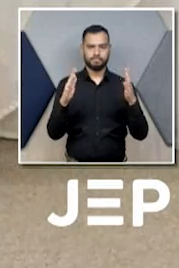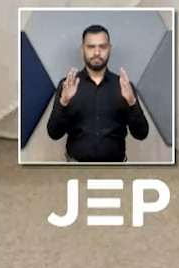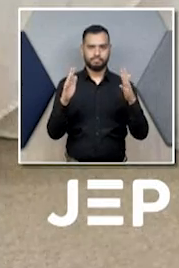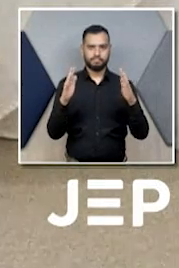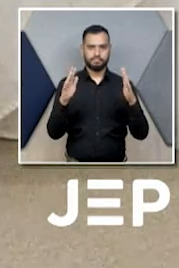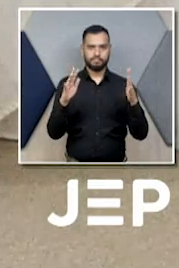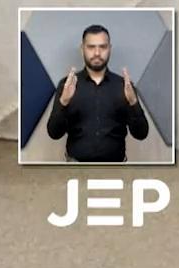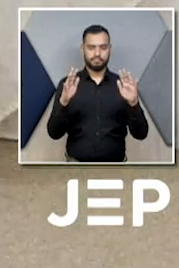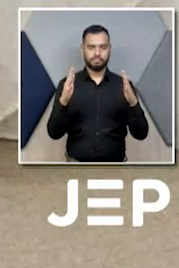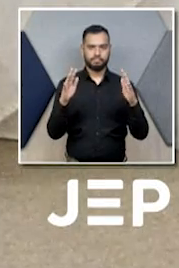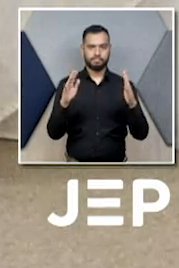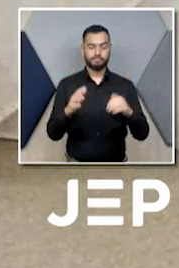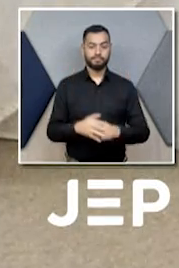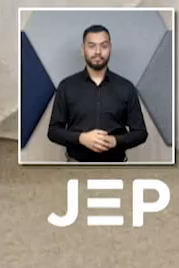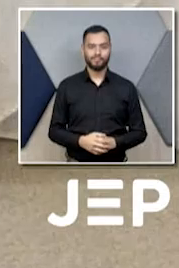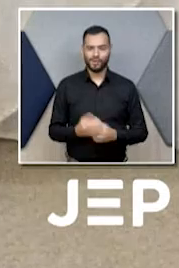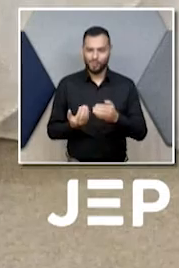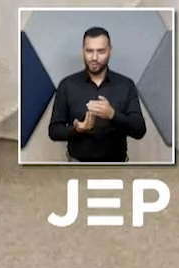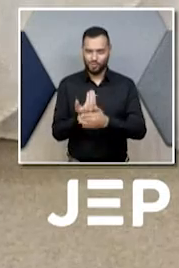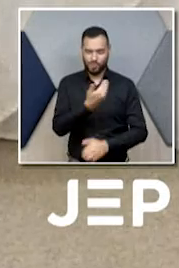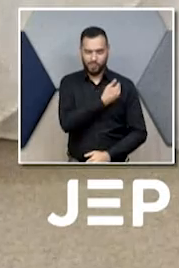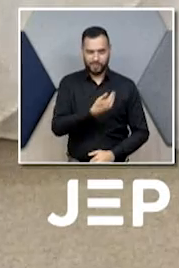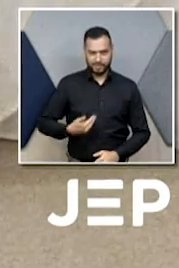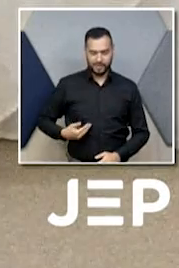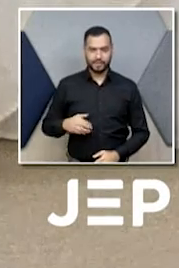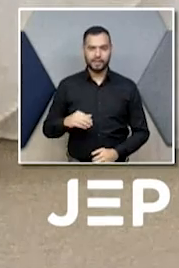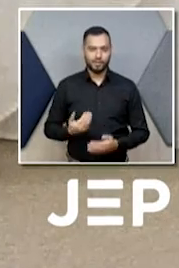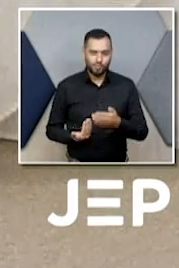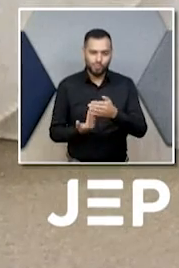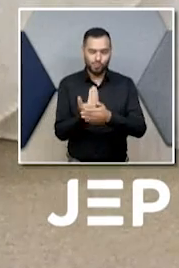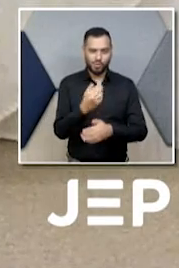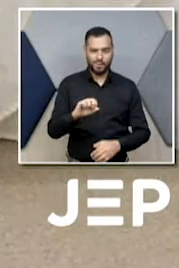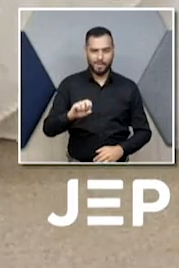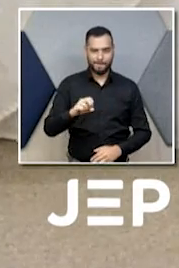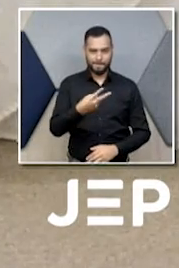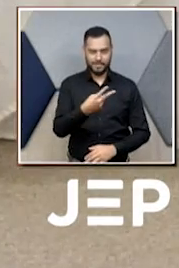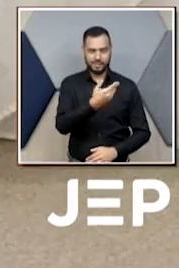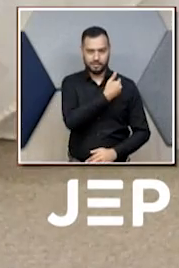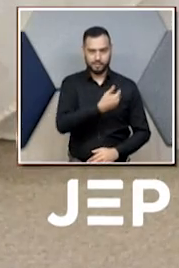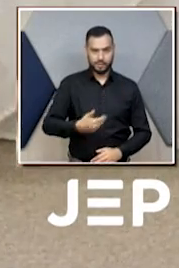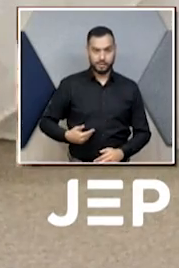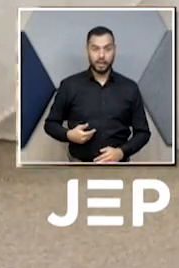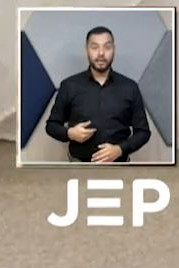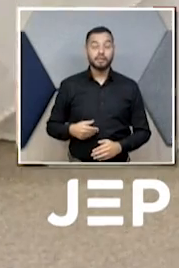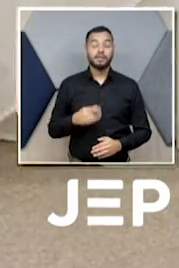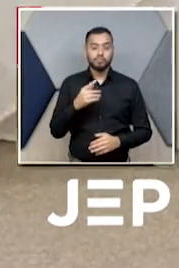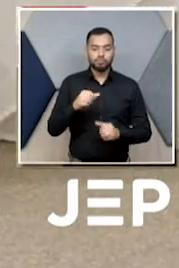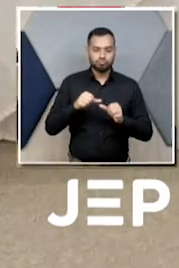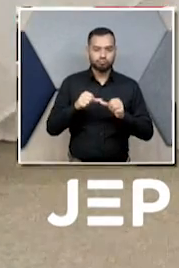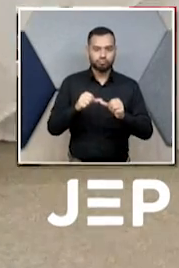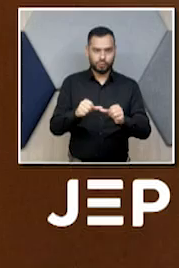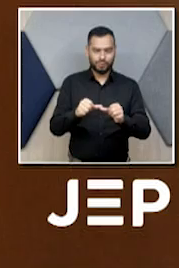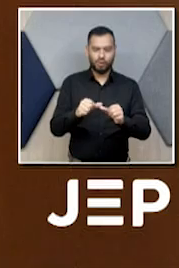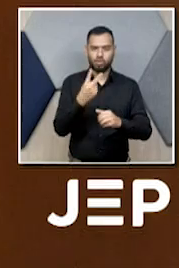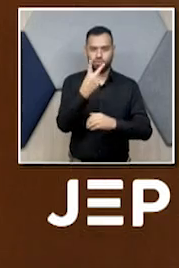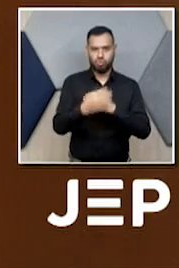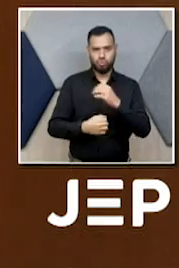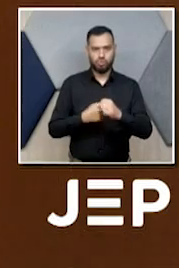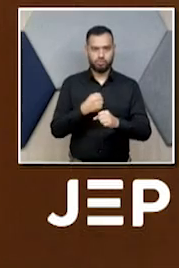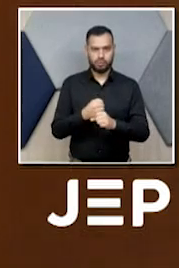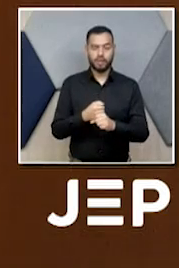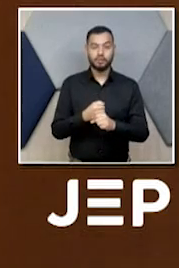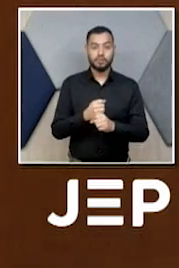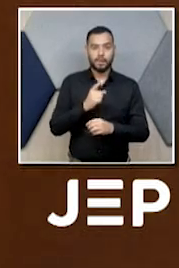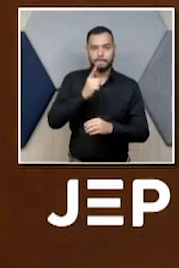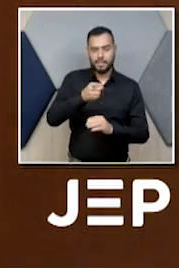El nuevo presidente y la nueva vicepresidenta ejercerán sus cargos durante los próximos 2 años, tal como lo establece el Reglamento General de